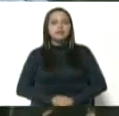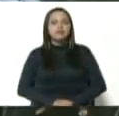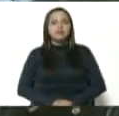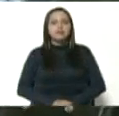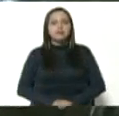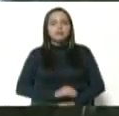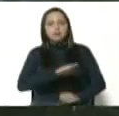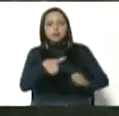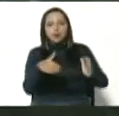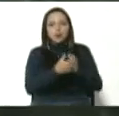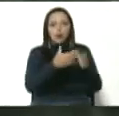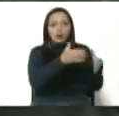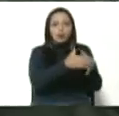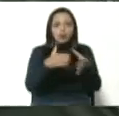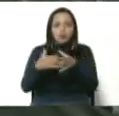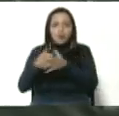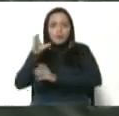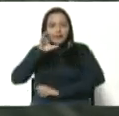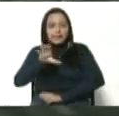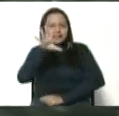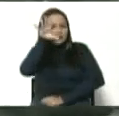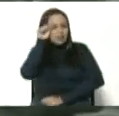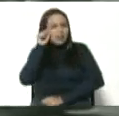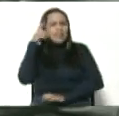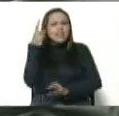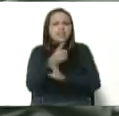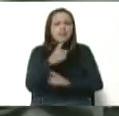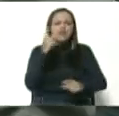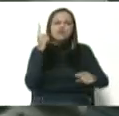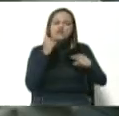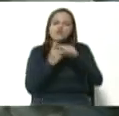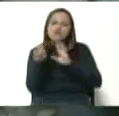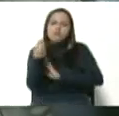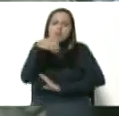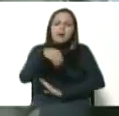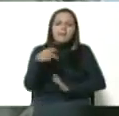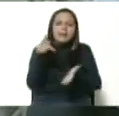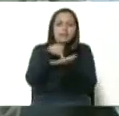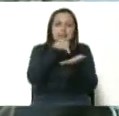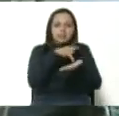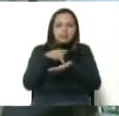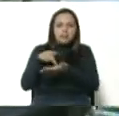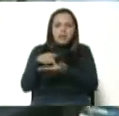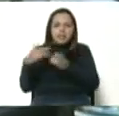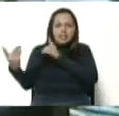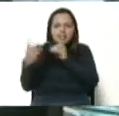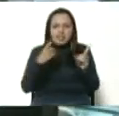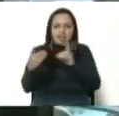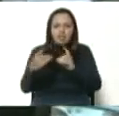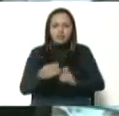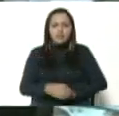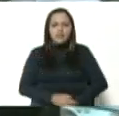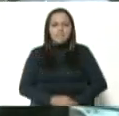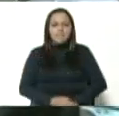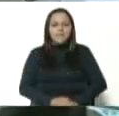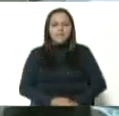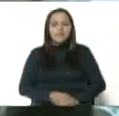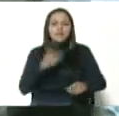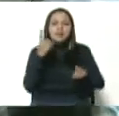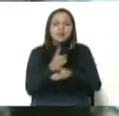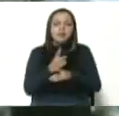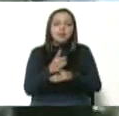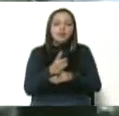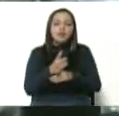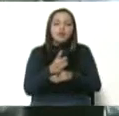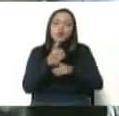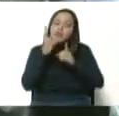los sectores del país entiendan que debemos sumarnos a una mesa de diálogo real, que debemos ser responsables de todo